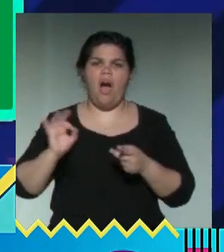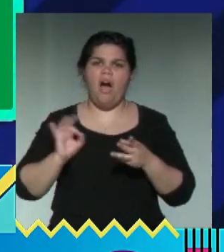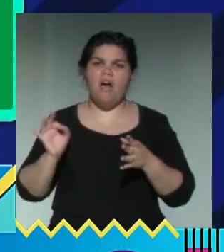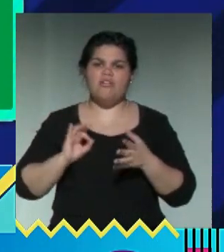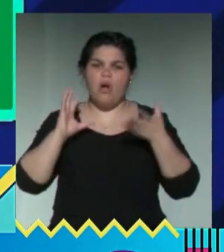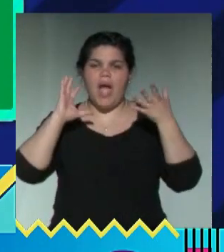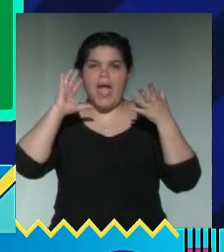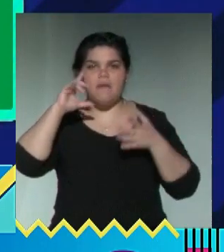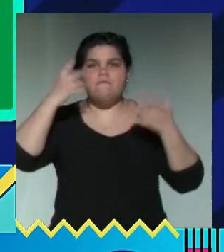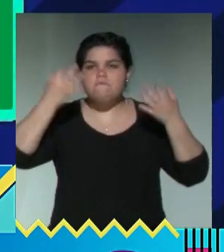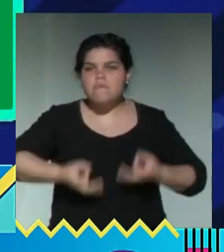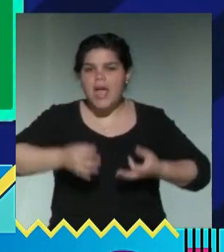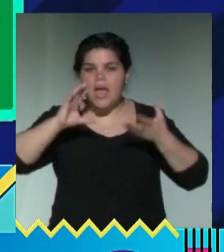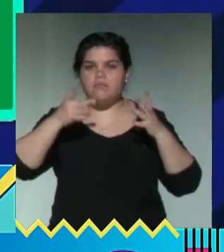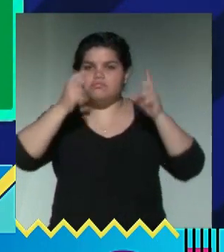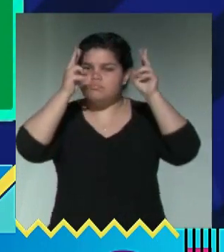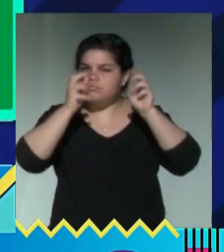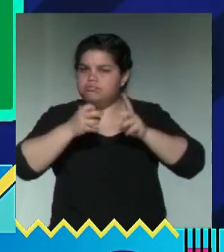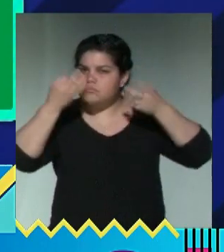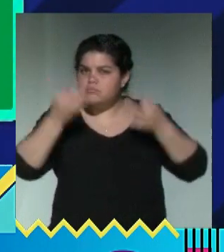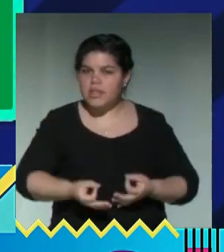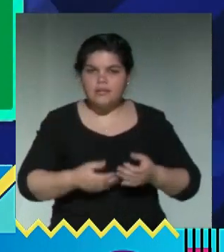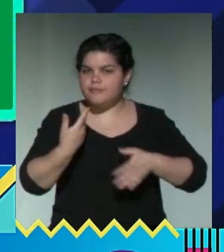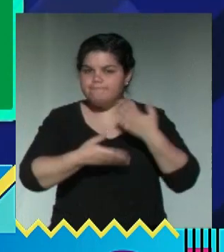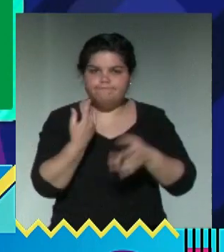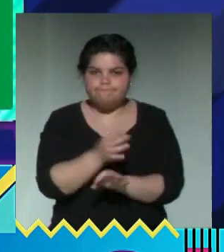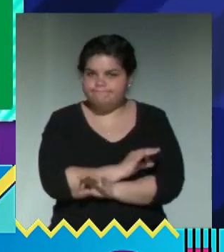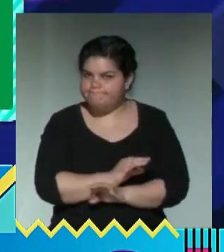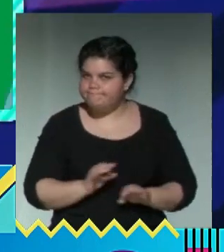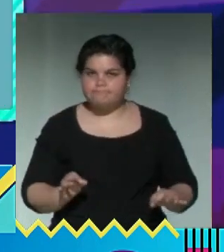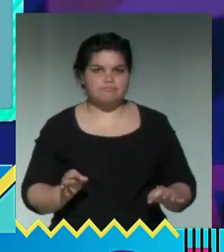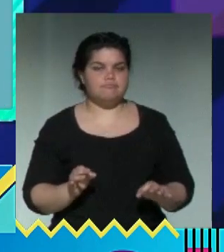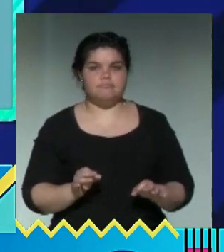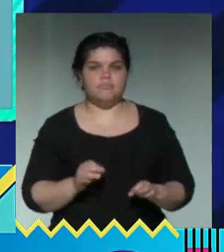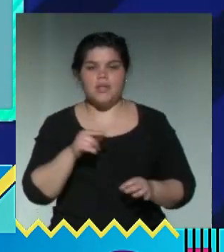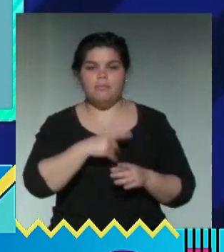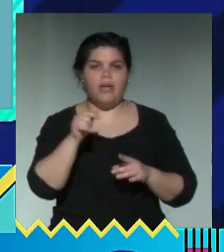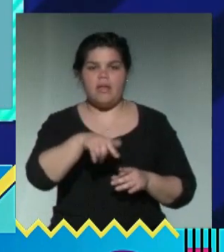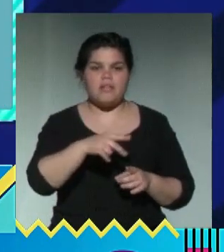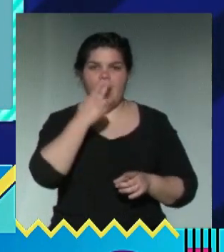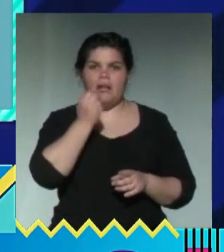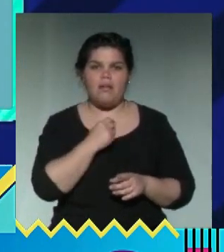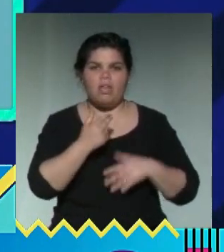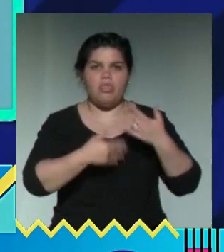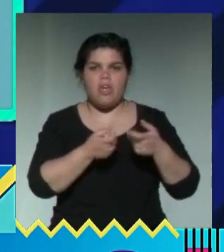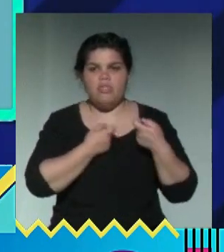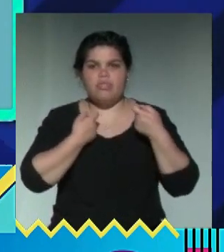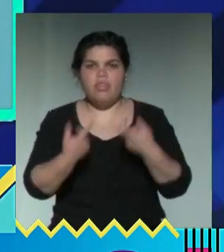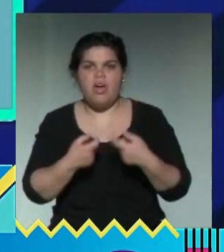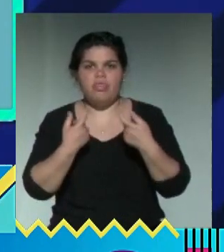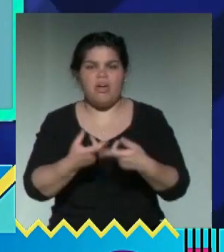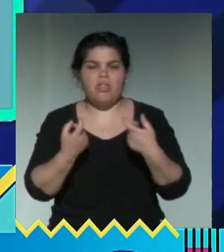pusimos en valor esas energías primarias para que realmente pudieran prestarle un servicio a la sociedad, ¿no? En forma de energías